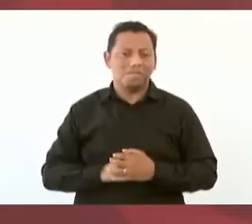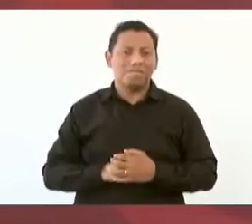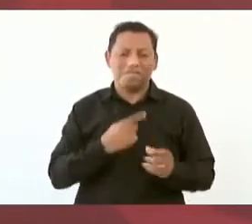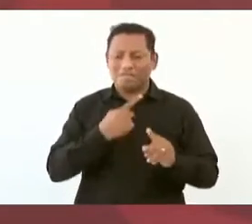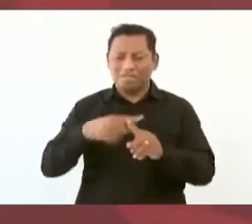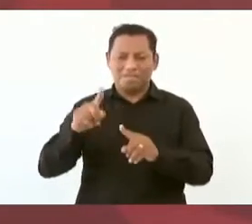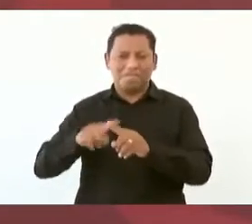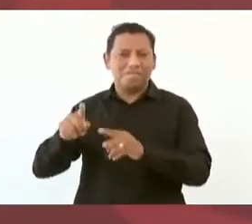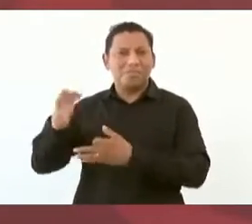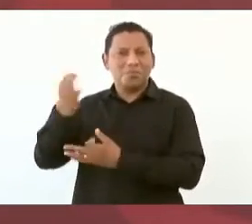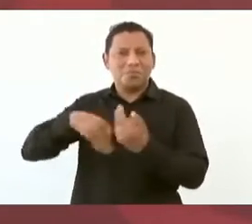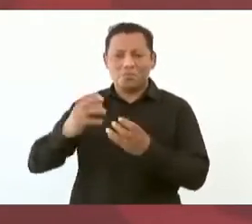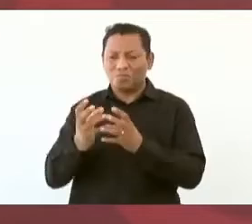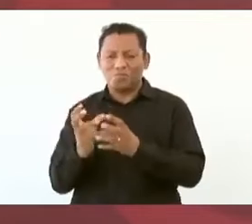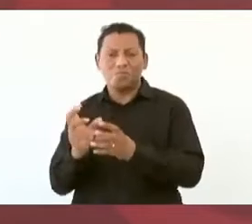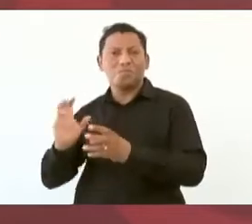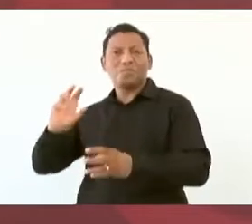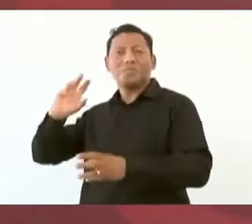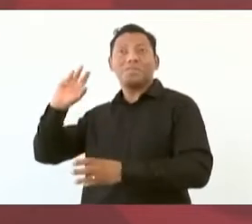Y todos tiran